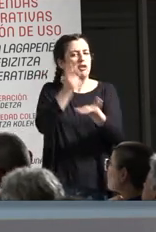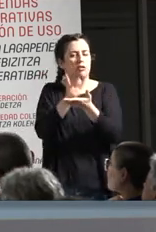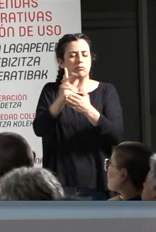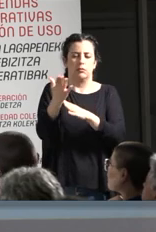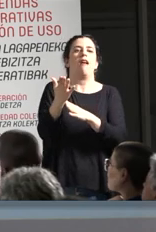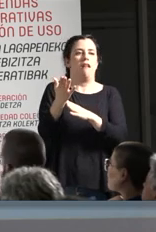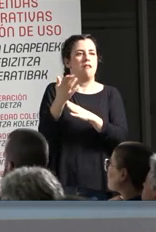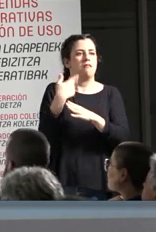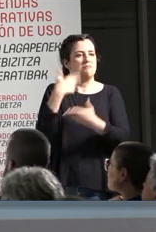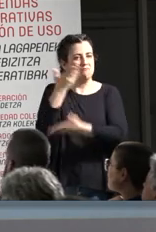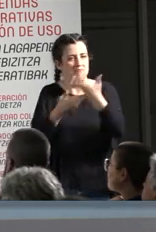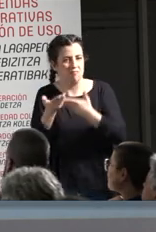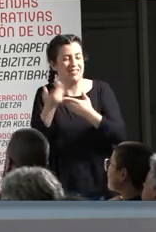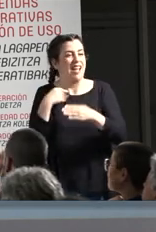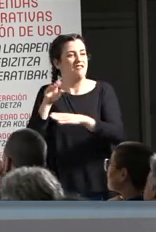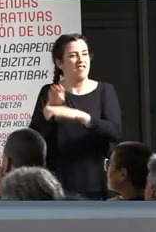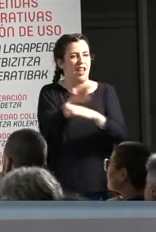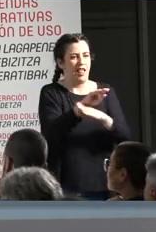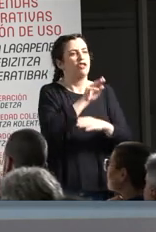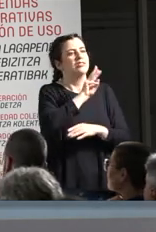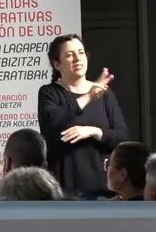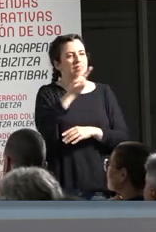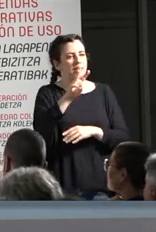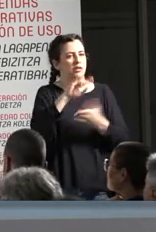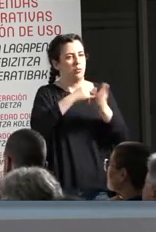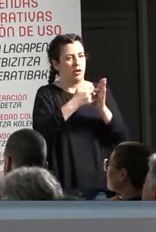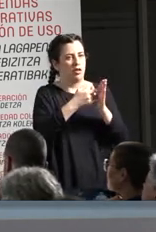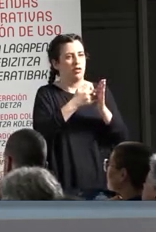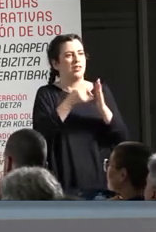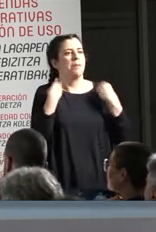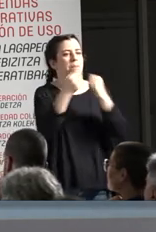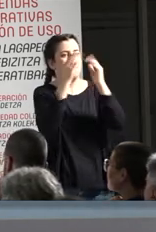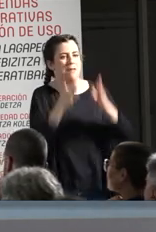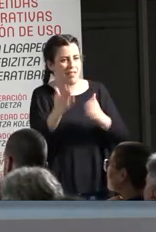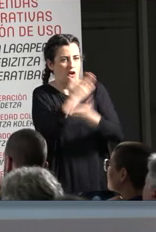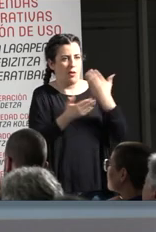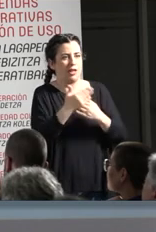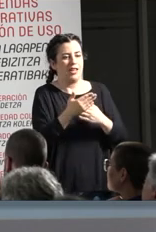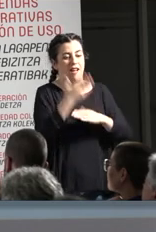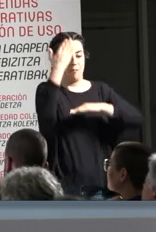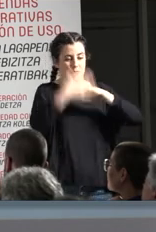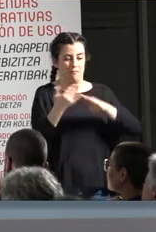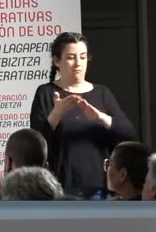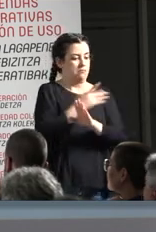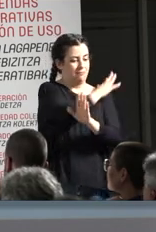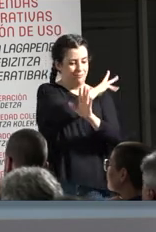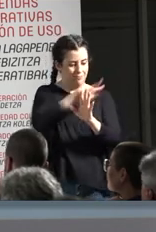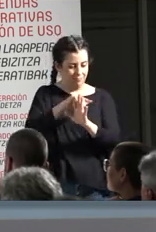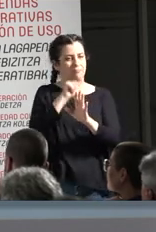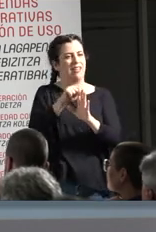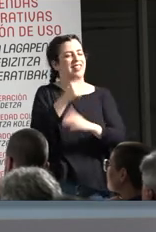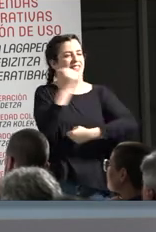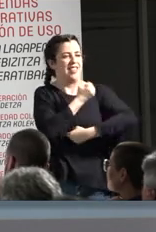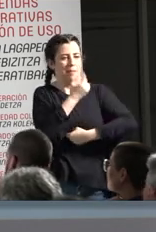hecho, tenemos financiados 33 proyectos de vivienda colaborativa a diciembre del año pasado, con más de 40 millones de